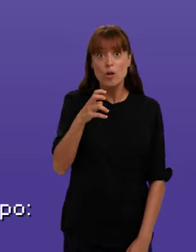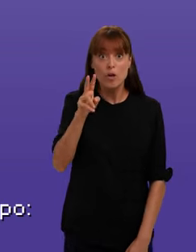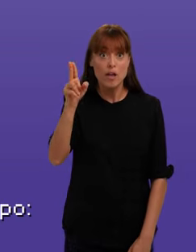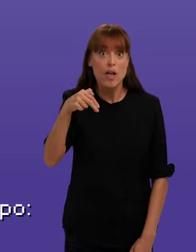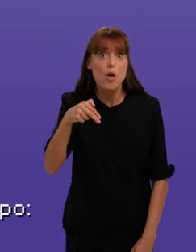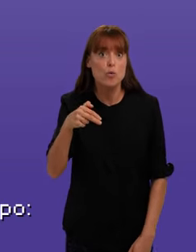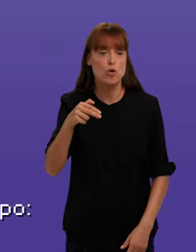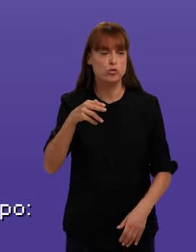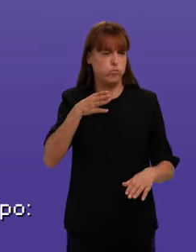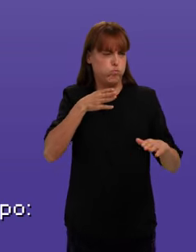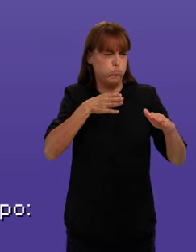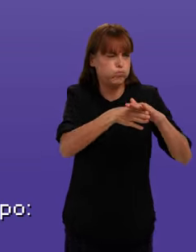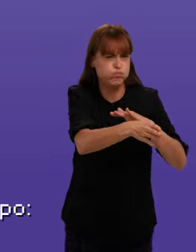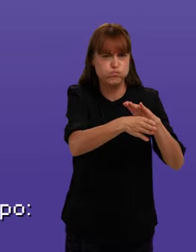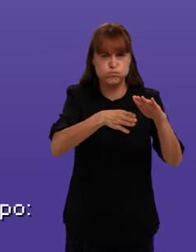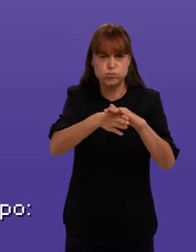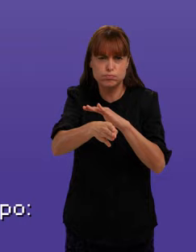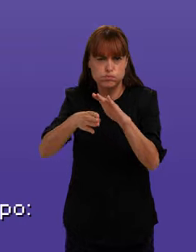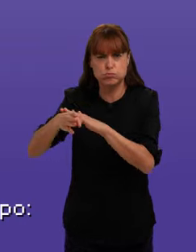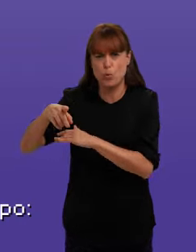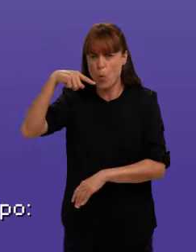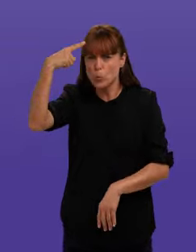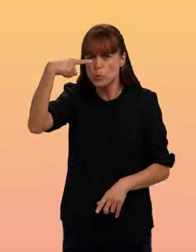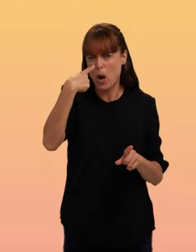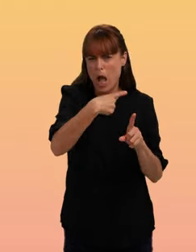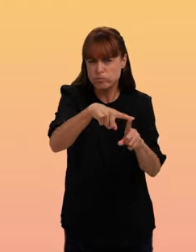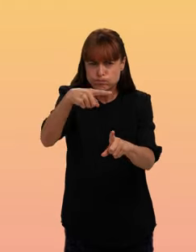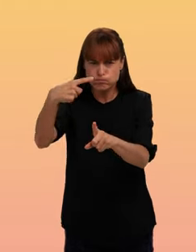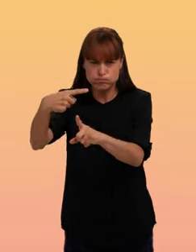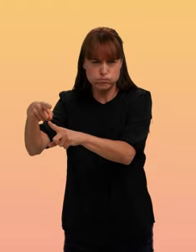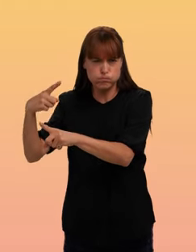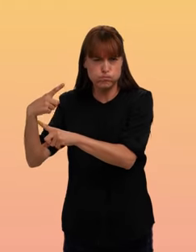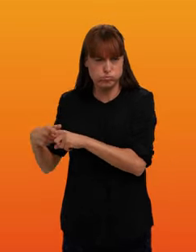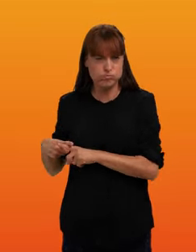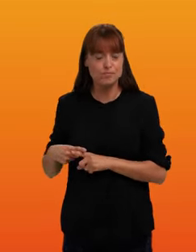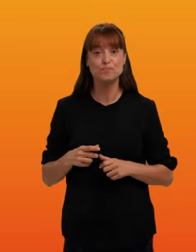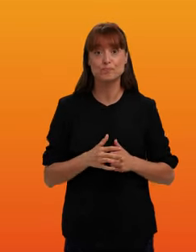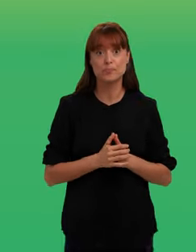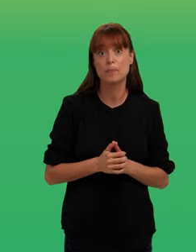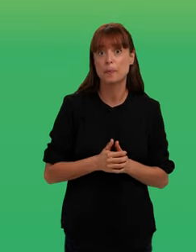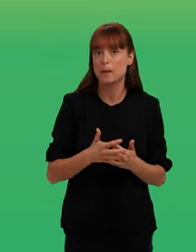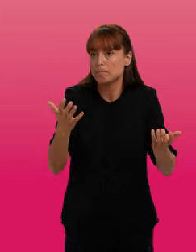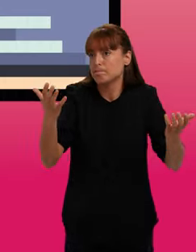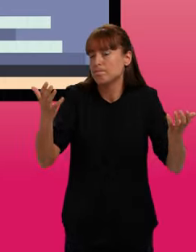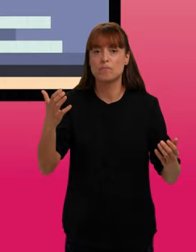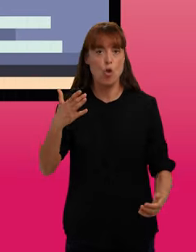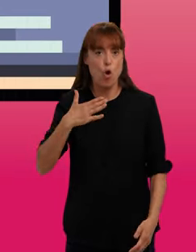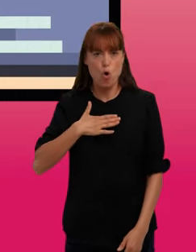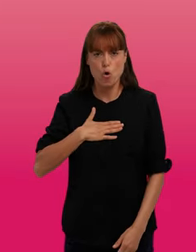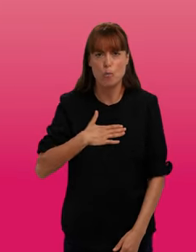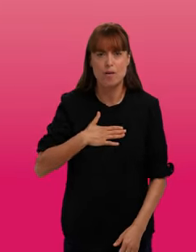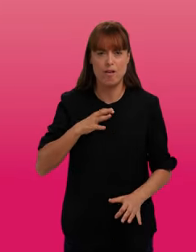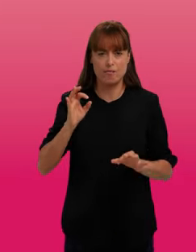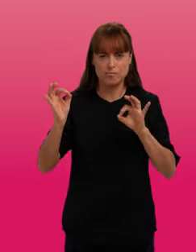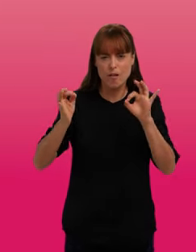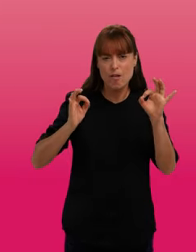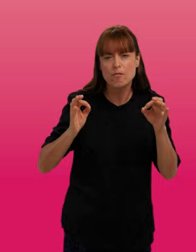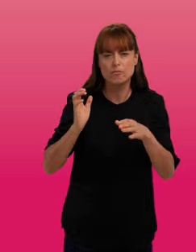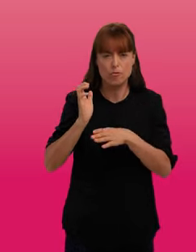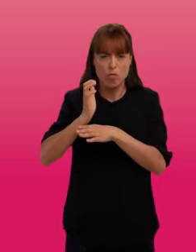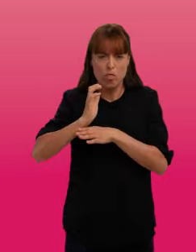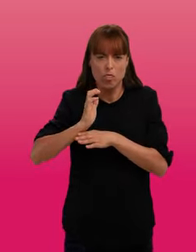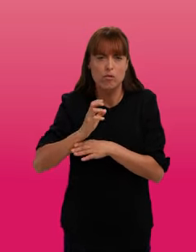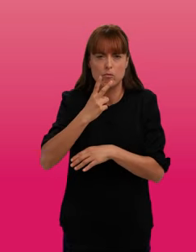y compartir experiencias culturales de todo tipo ópera teatro cine en museos libros medios de